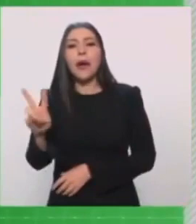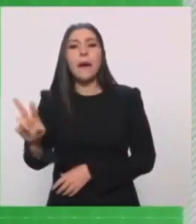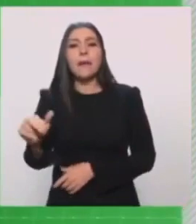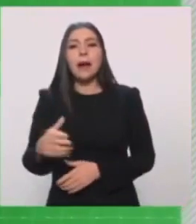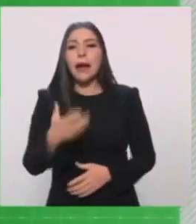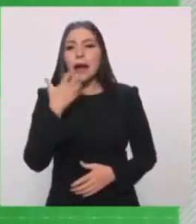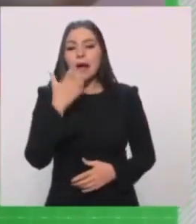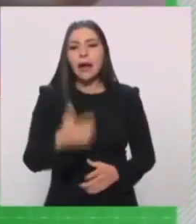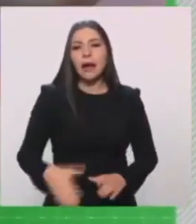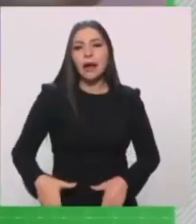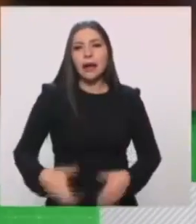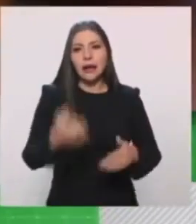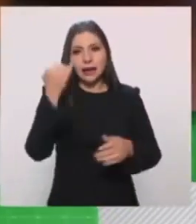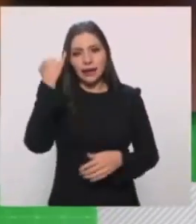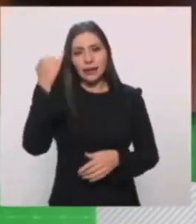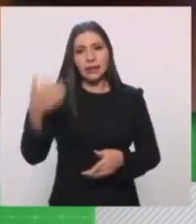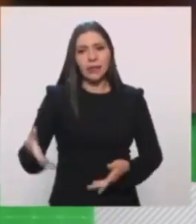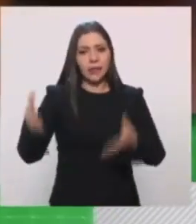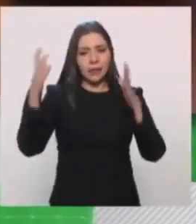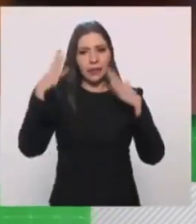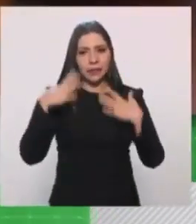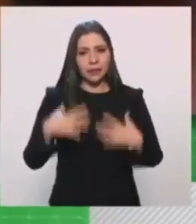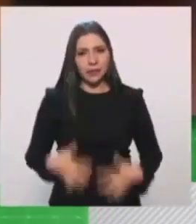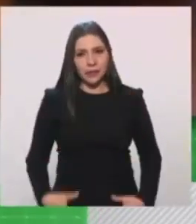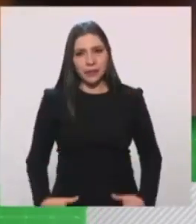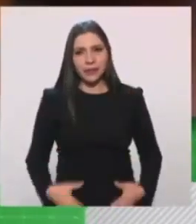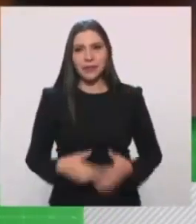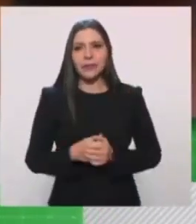que te podía caer. Por eso